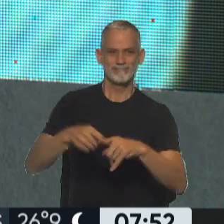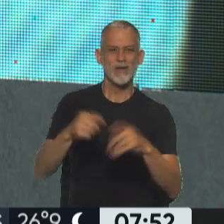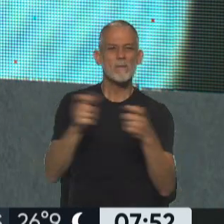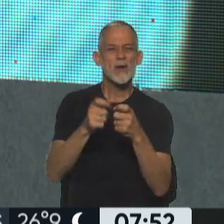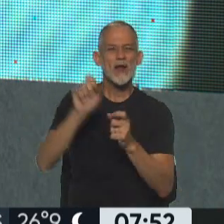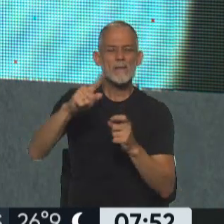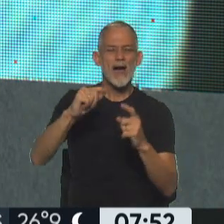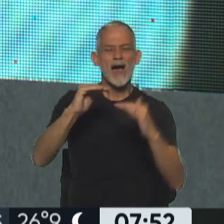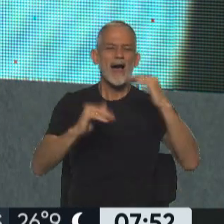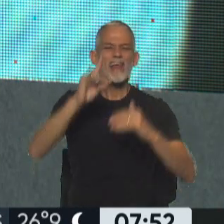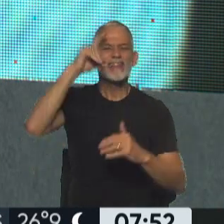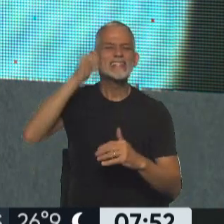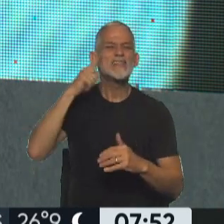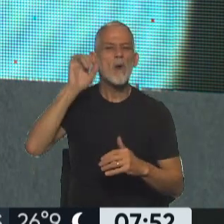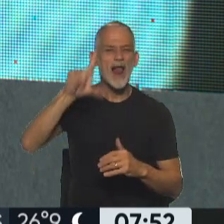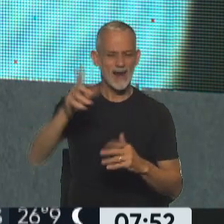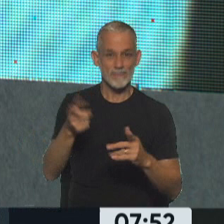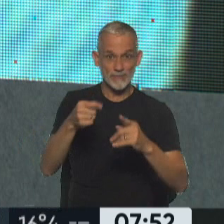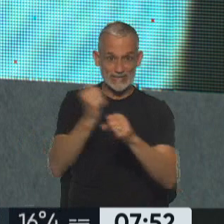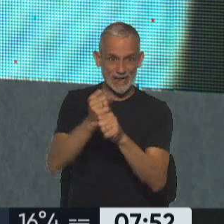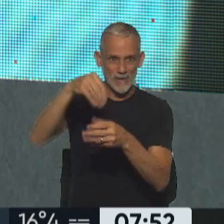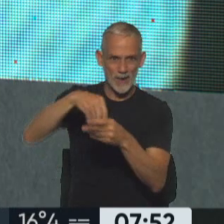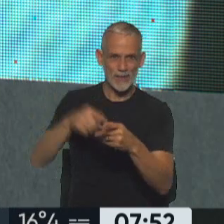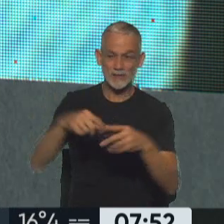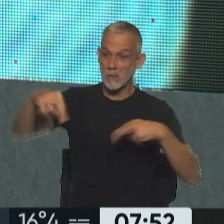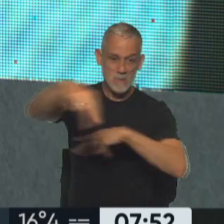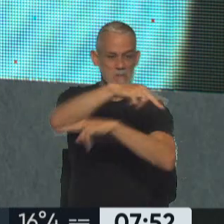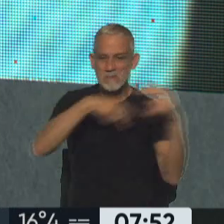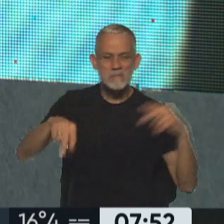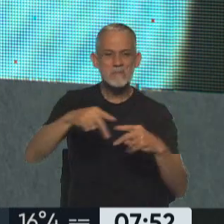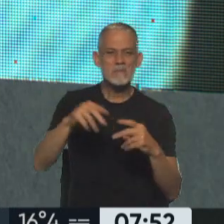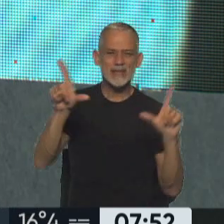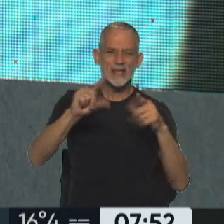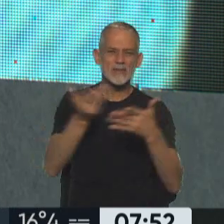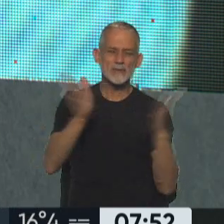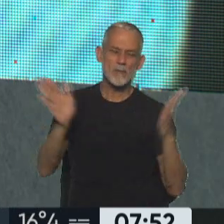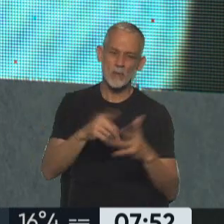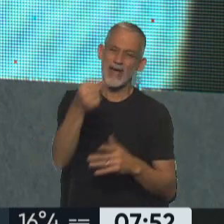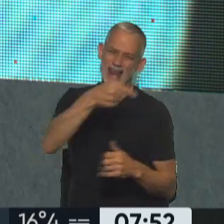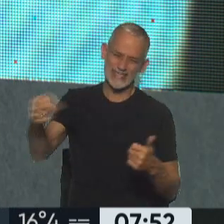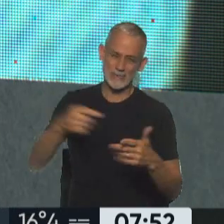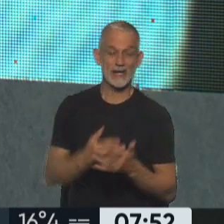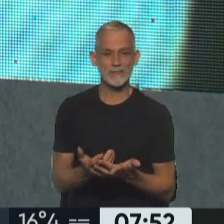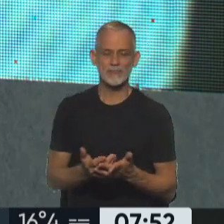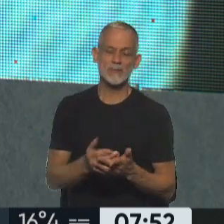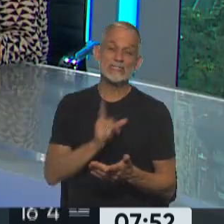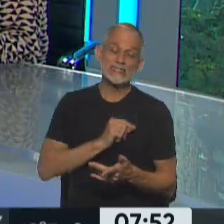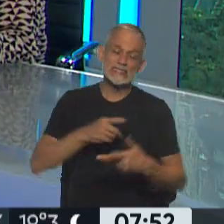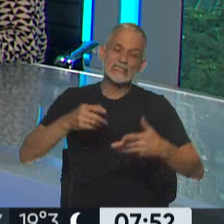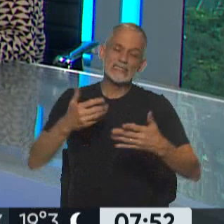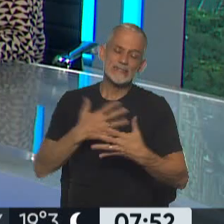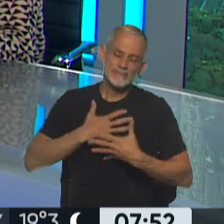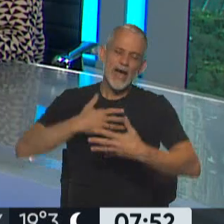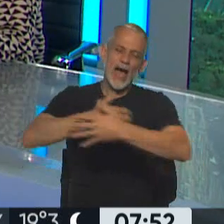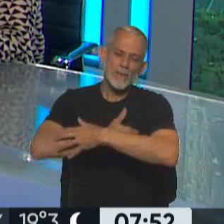programa desiguales Así que también transitando estos pasillos de la tv pública durante la semana nuestras condolencias y